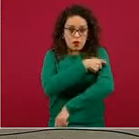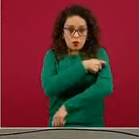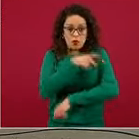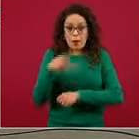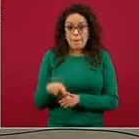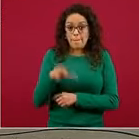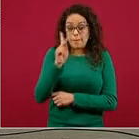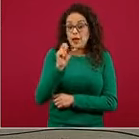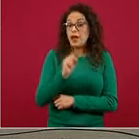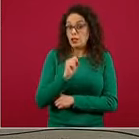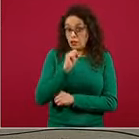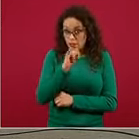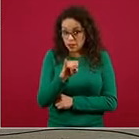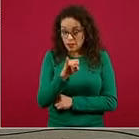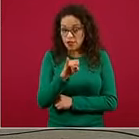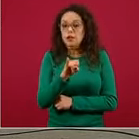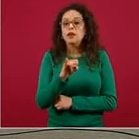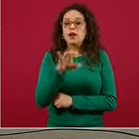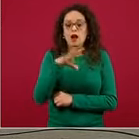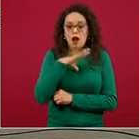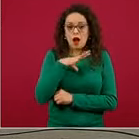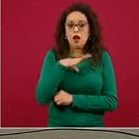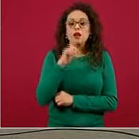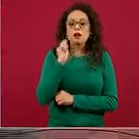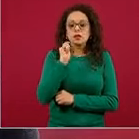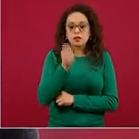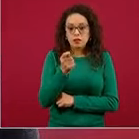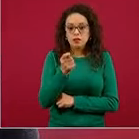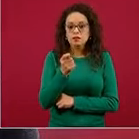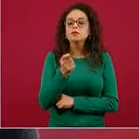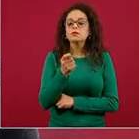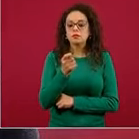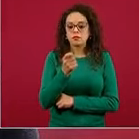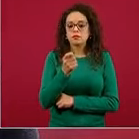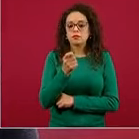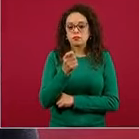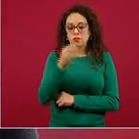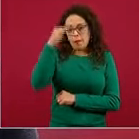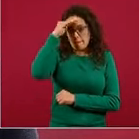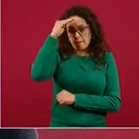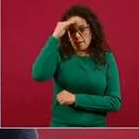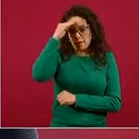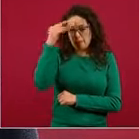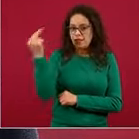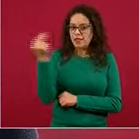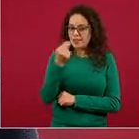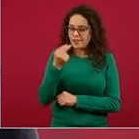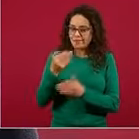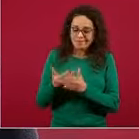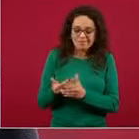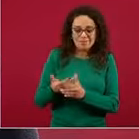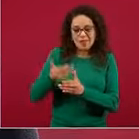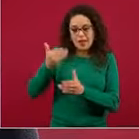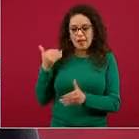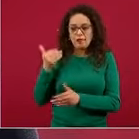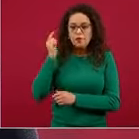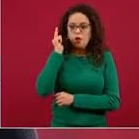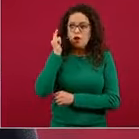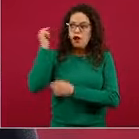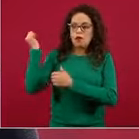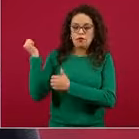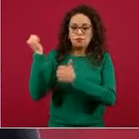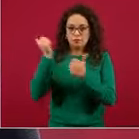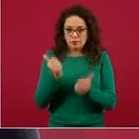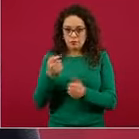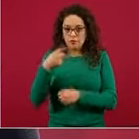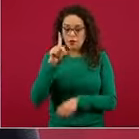bien se está procurando es que pues, las vacunas puedan llegar lo antes posible. En función de